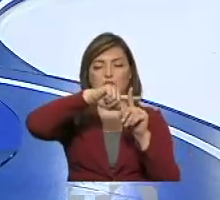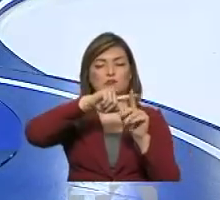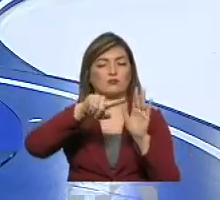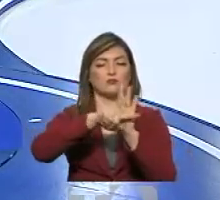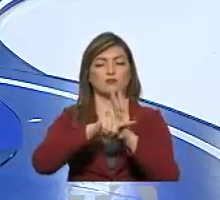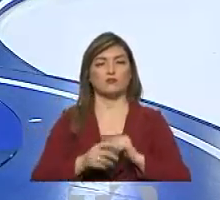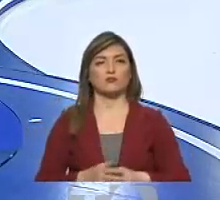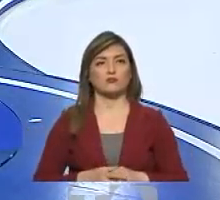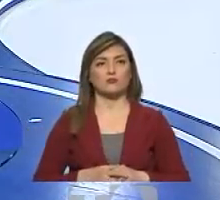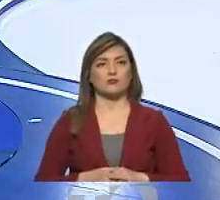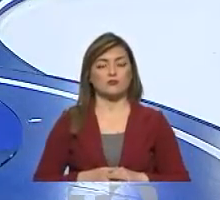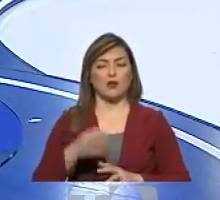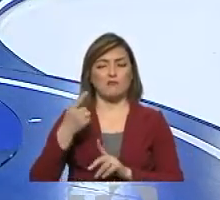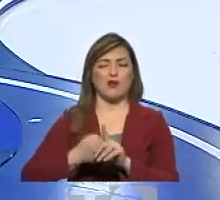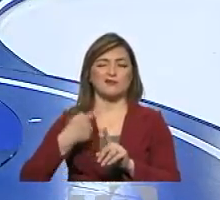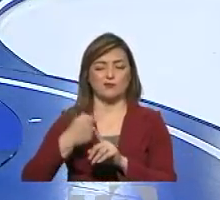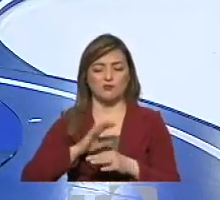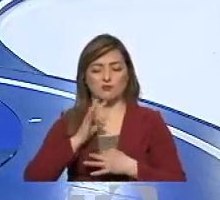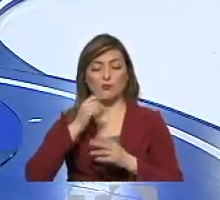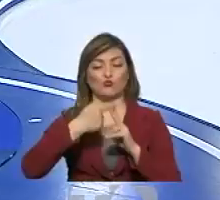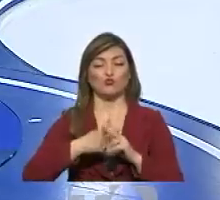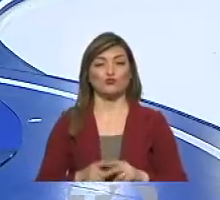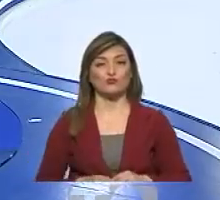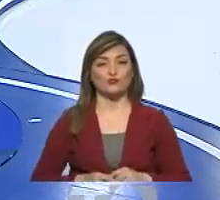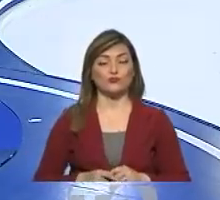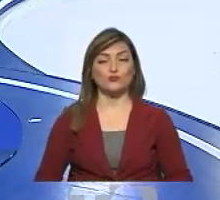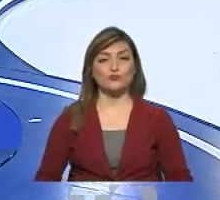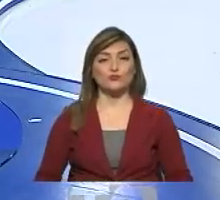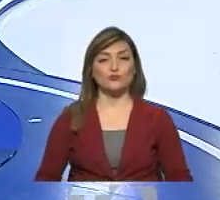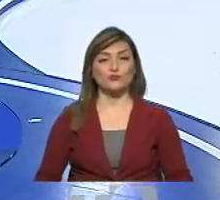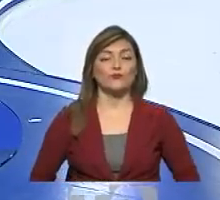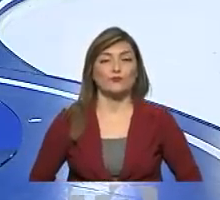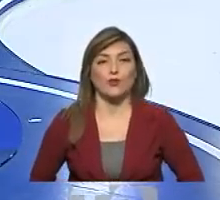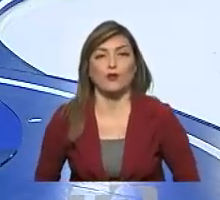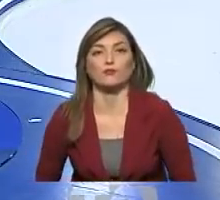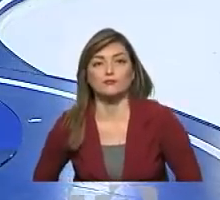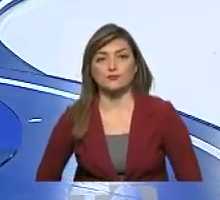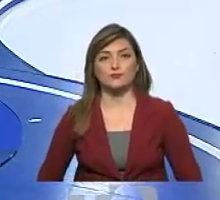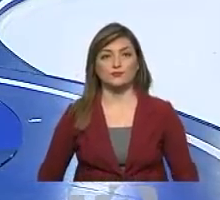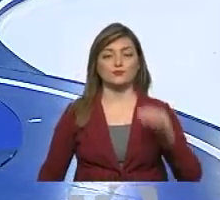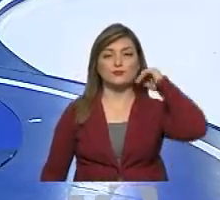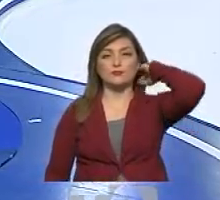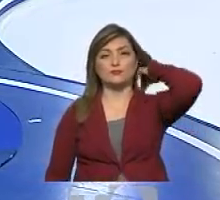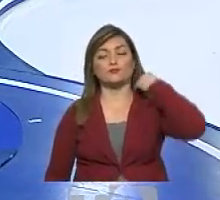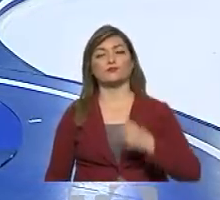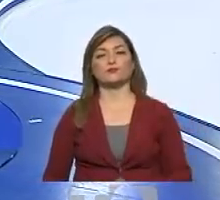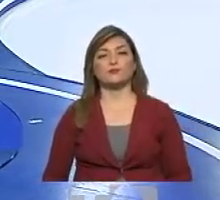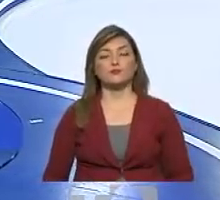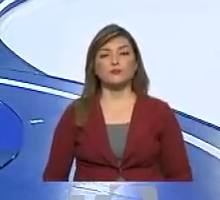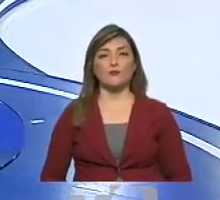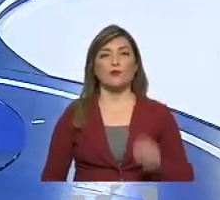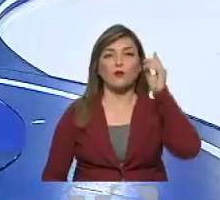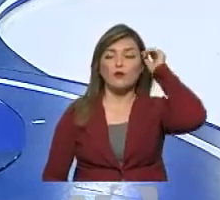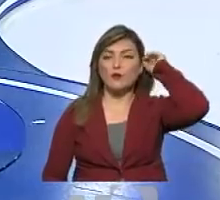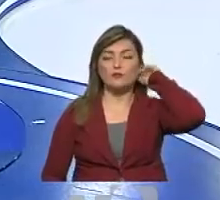alentadoras. Fueron muchísimos meses los que han estado prácticamente en casa, encerrados, sin escuela, sin ver a sus compañeros. De seguro que hay que hacer un